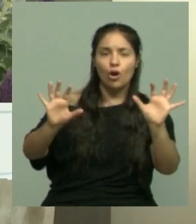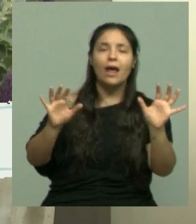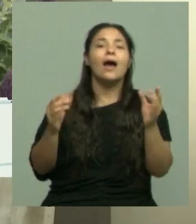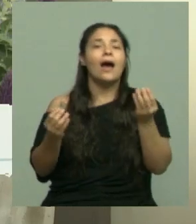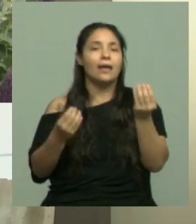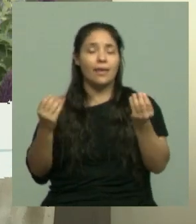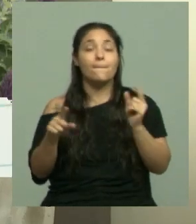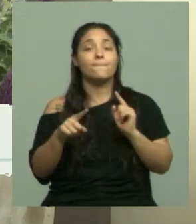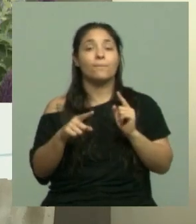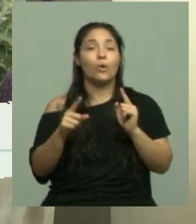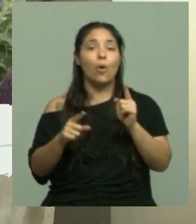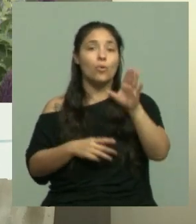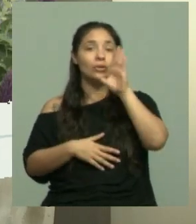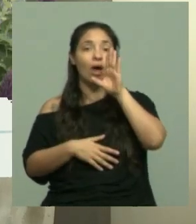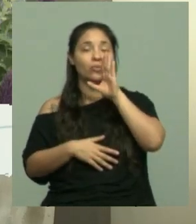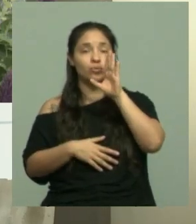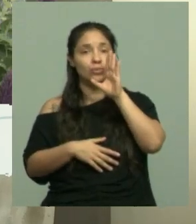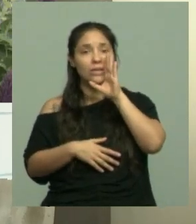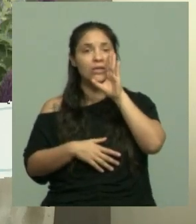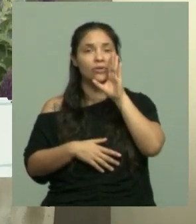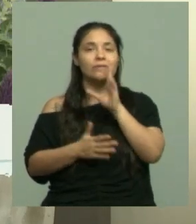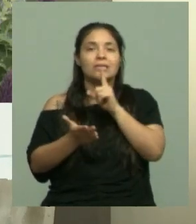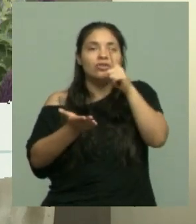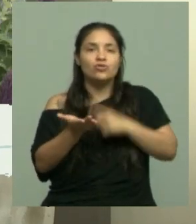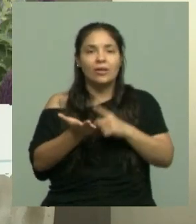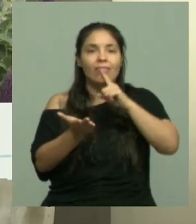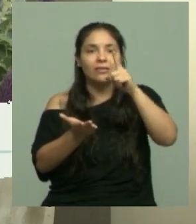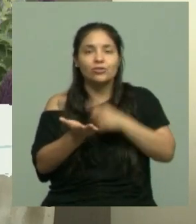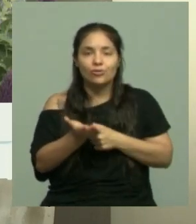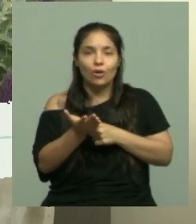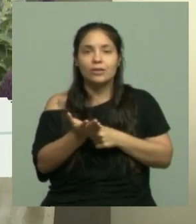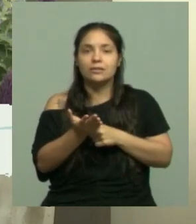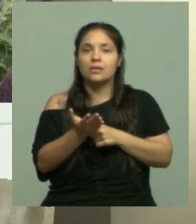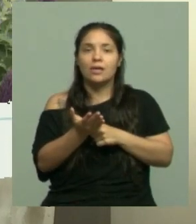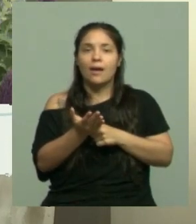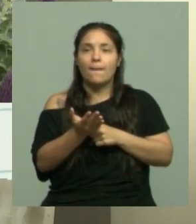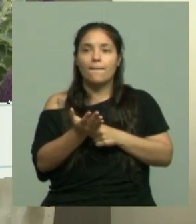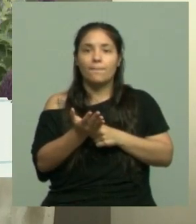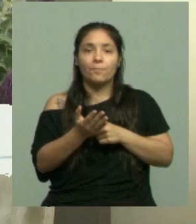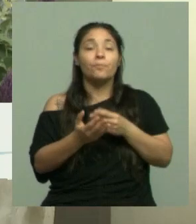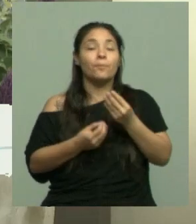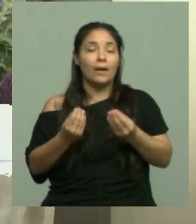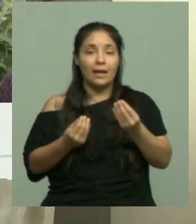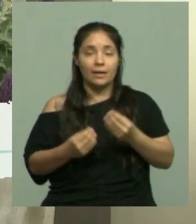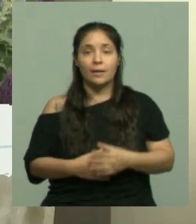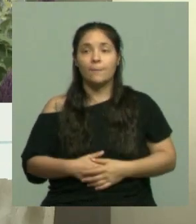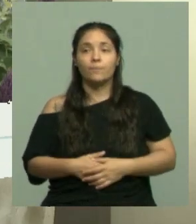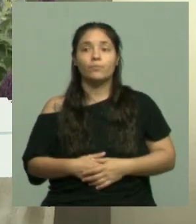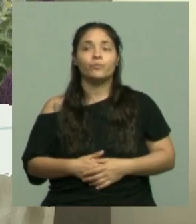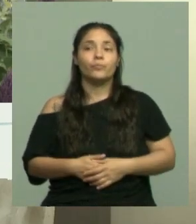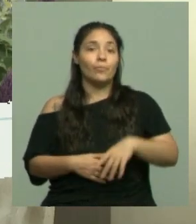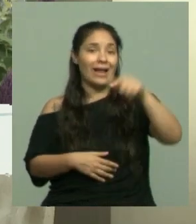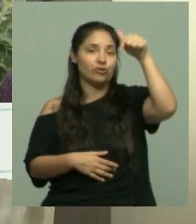pueda llegar a aplicar Estados Unidos para con lo que representa tanto el Cono Sur